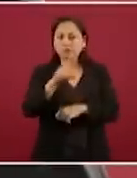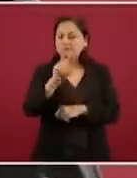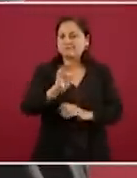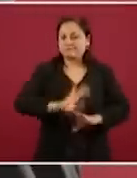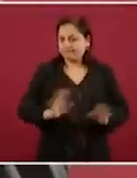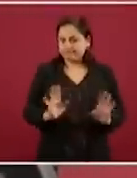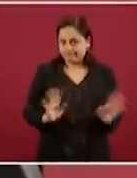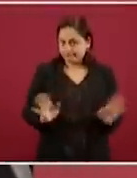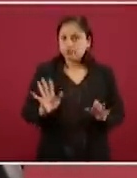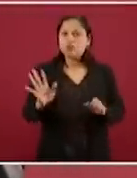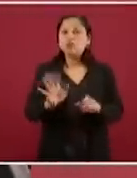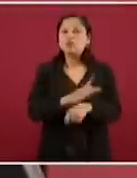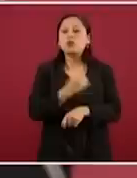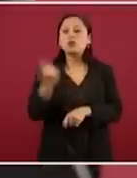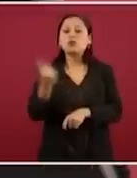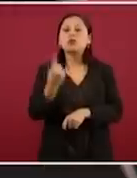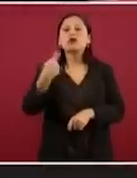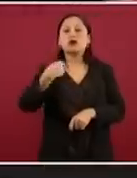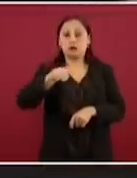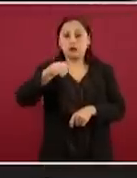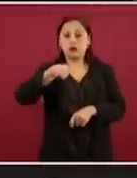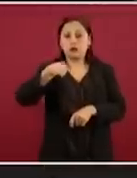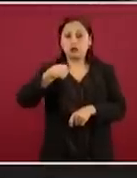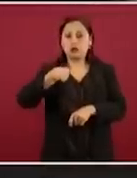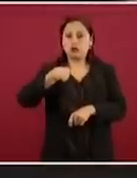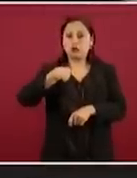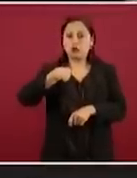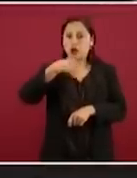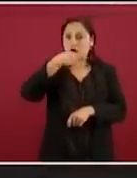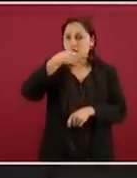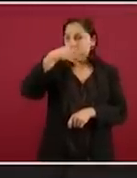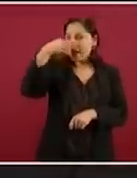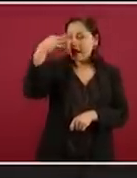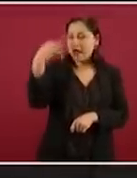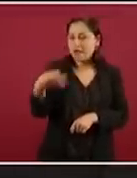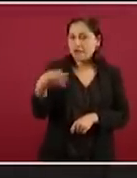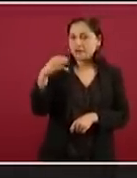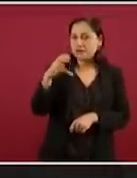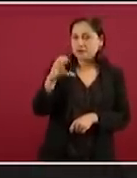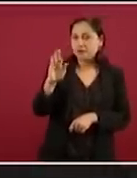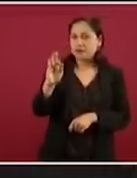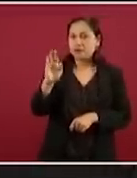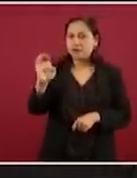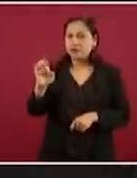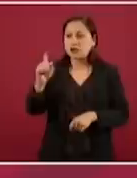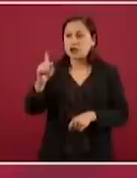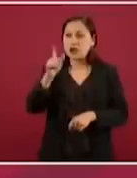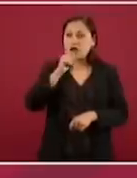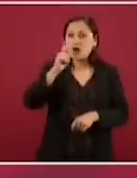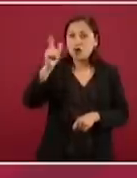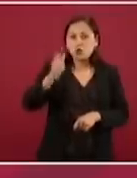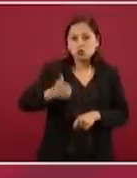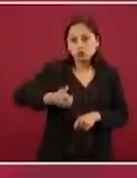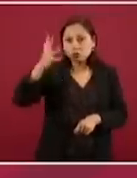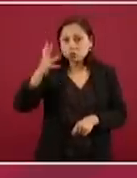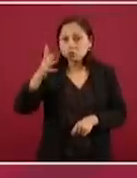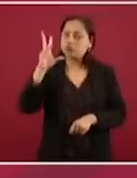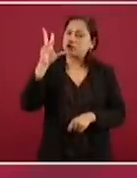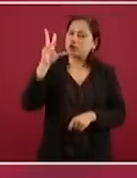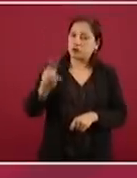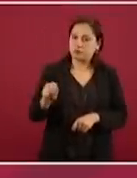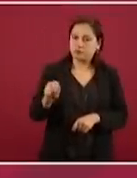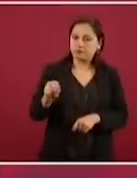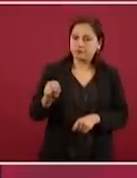porque di una instrucción de que no aumente en términos reales el